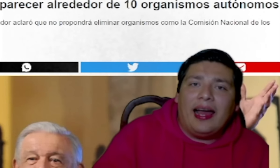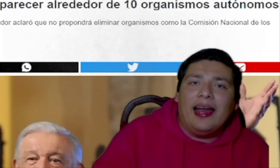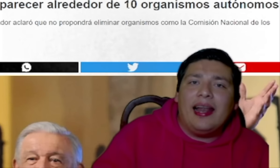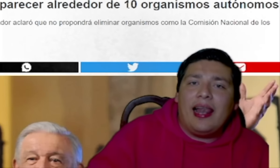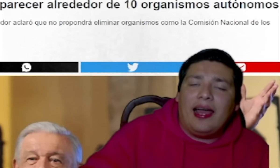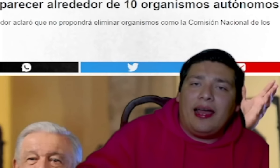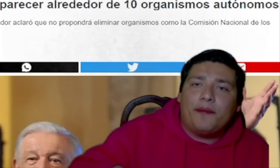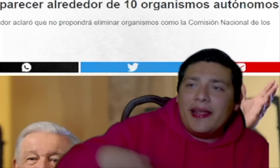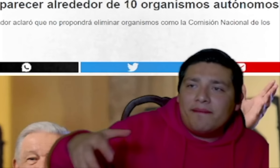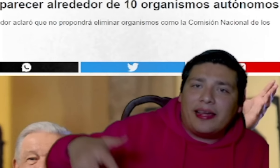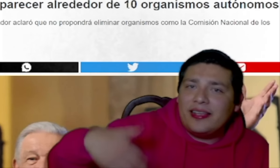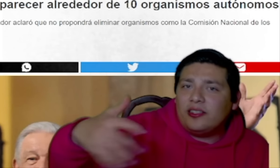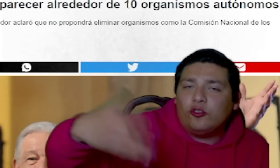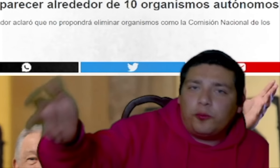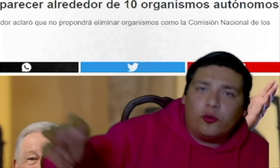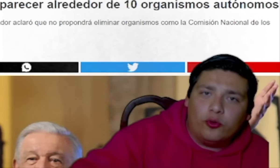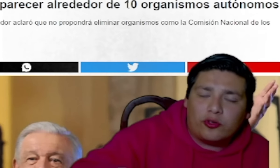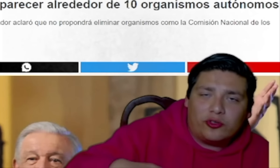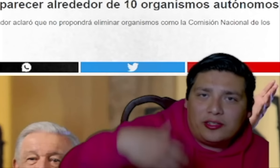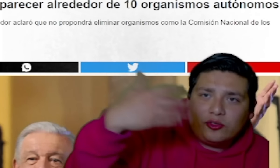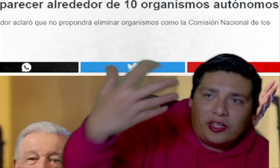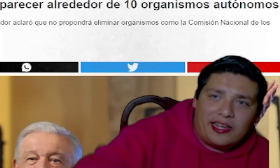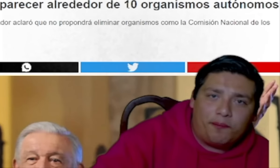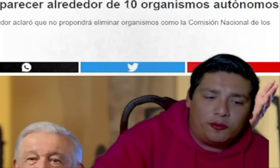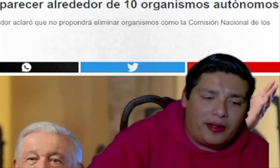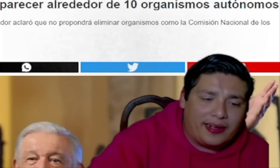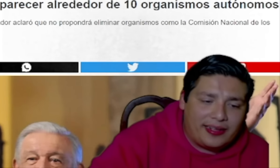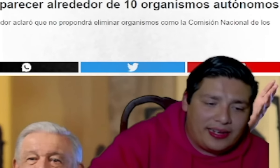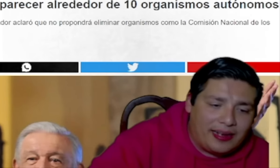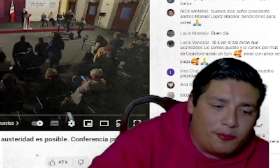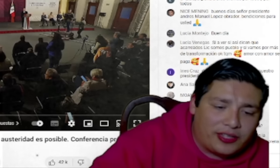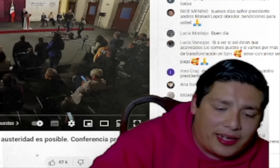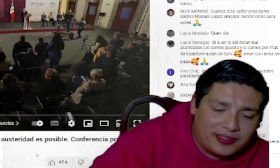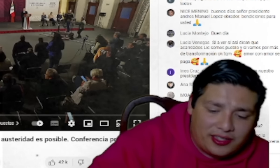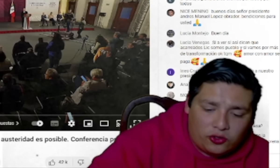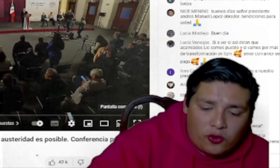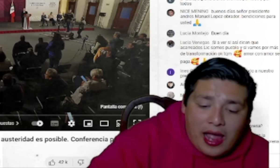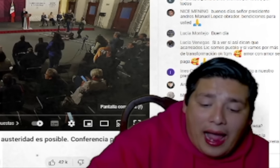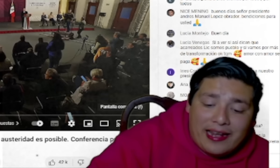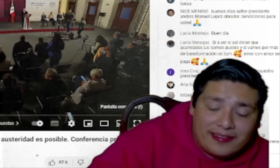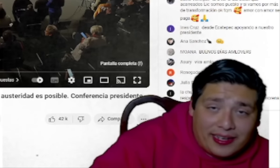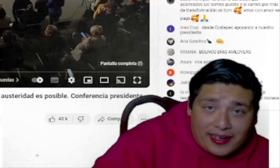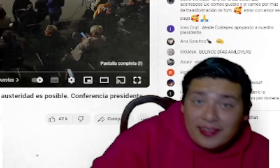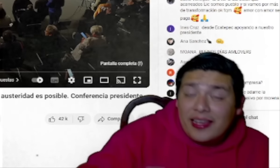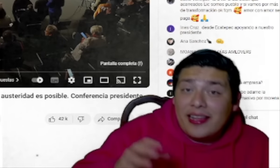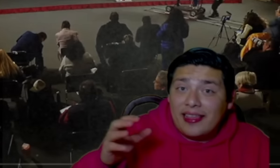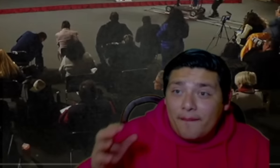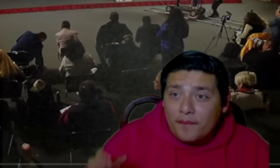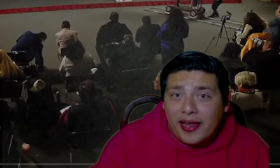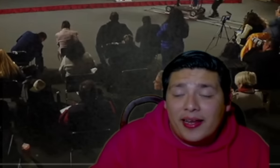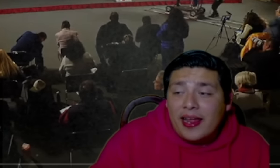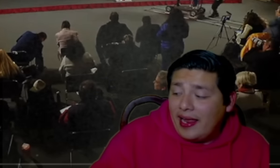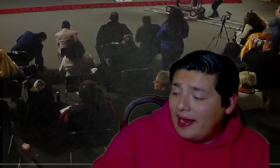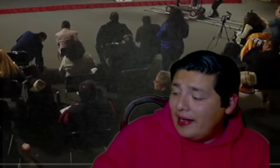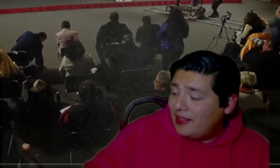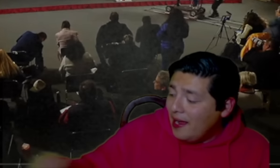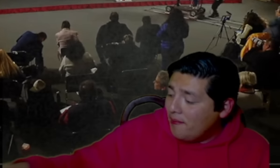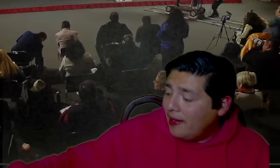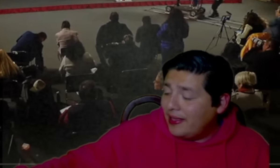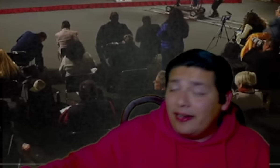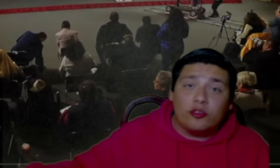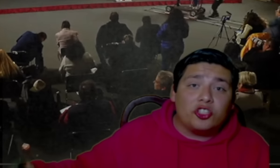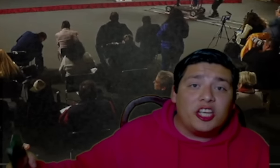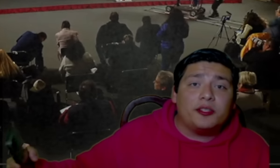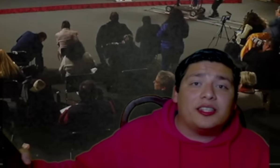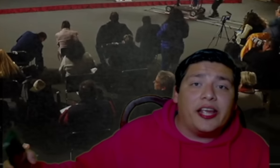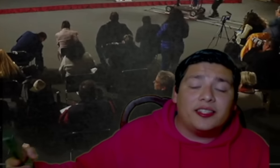dedican a la venta de estos productos, de estos equipos para que tengamos acceso al internet, y también el